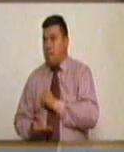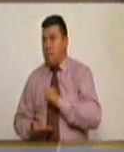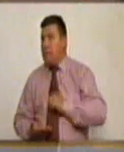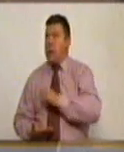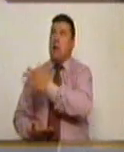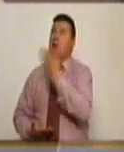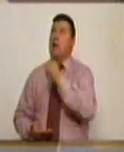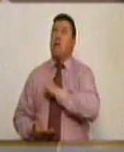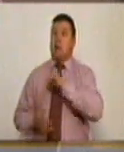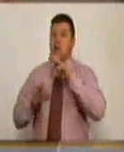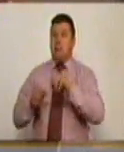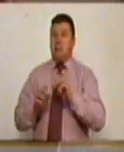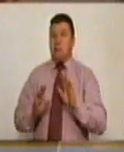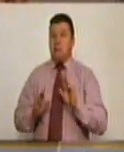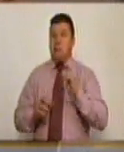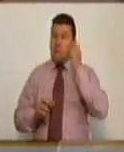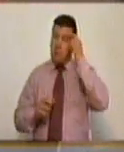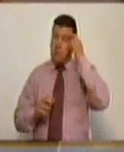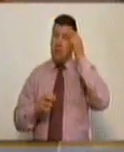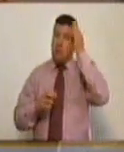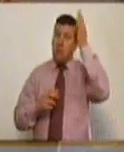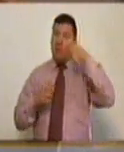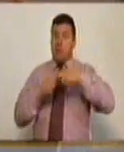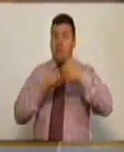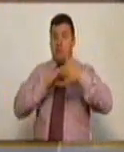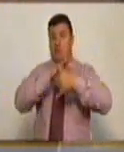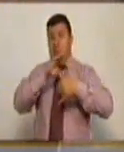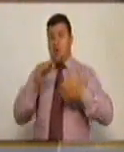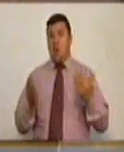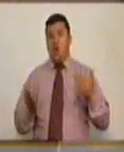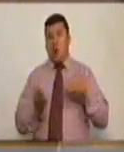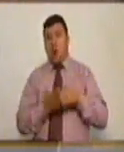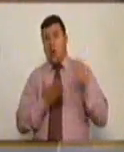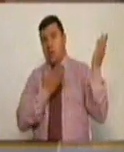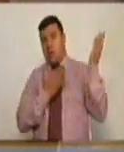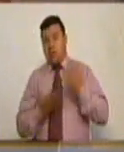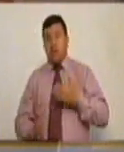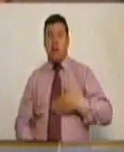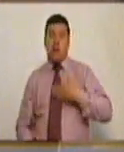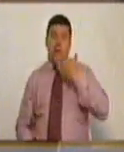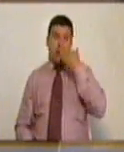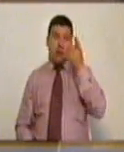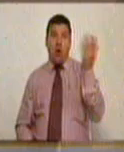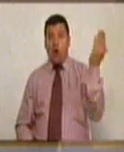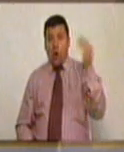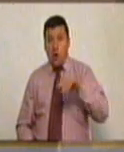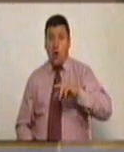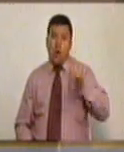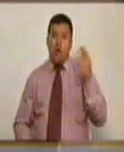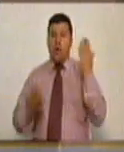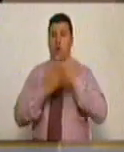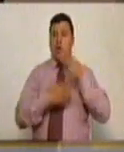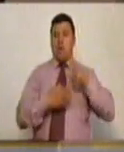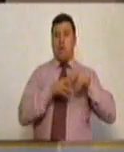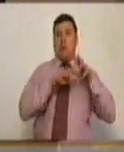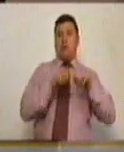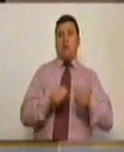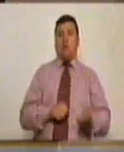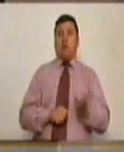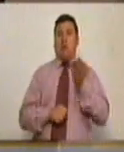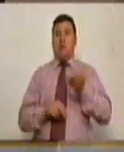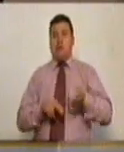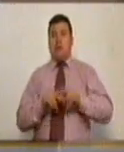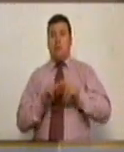privado de pronto Incluso electricaribe se está diciendo volverlos a traer gas natural fenosa con otro nombre y alza de